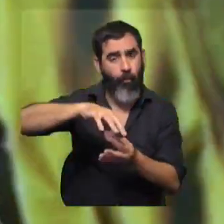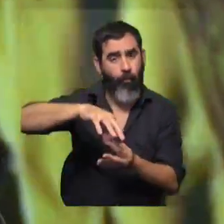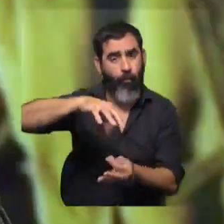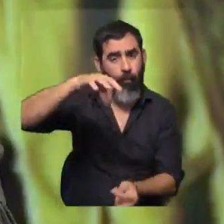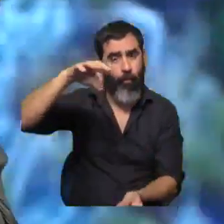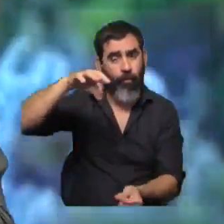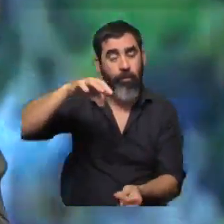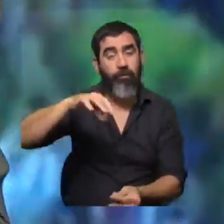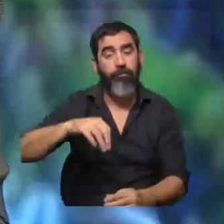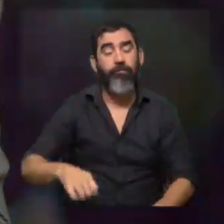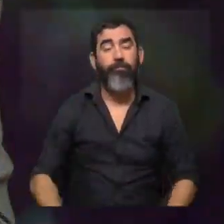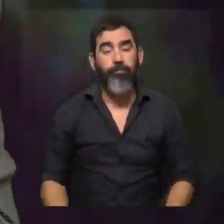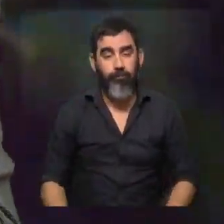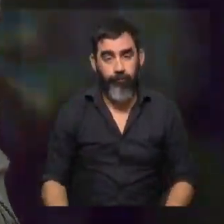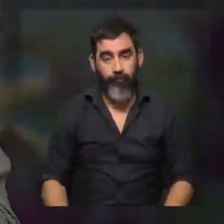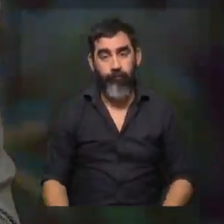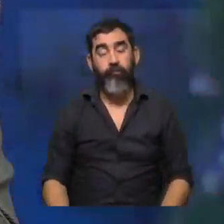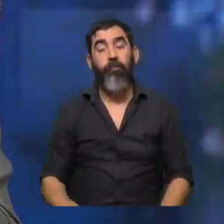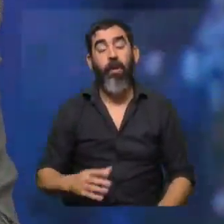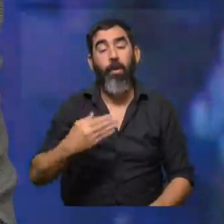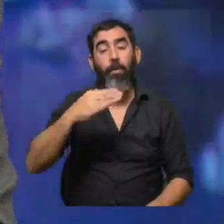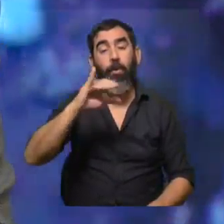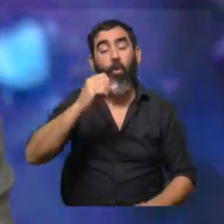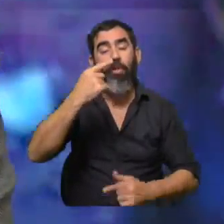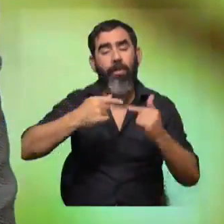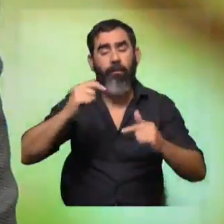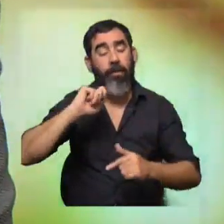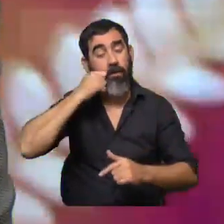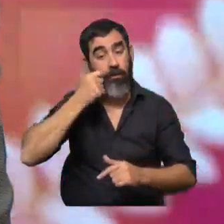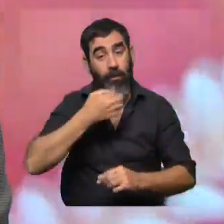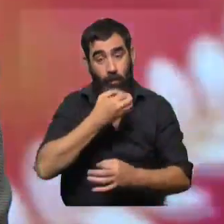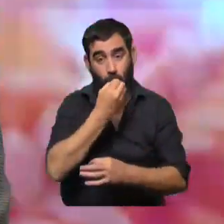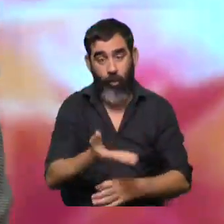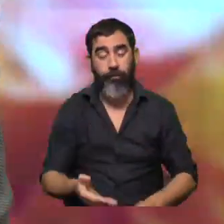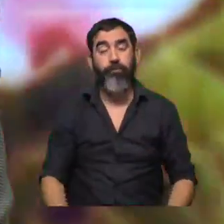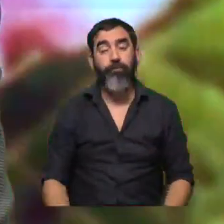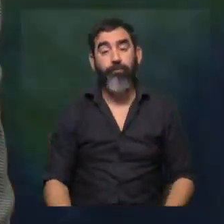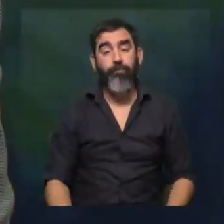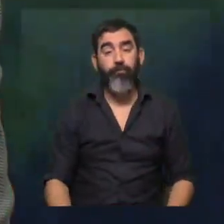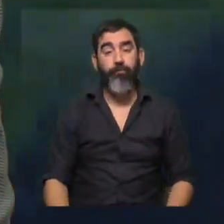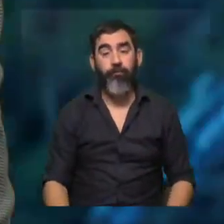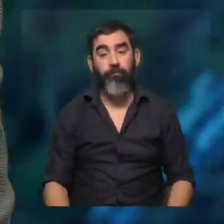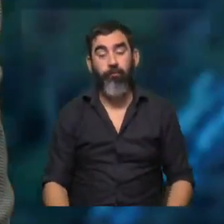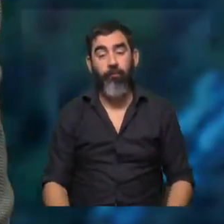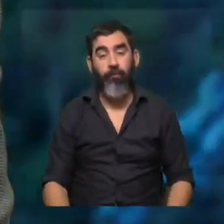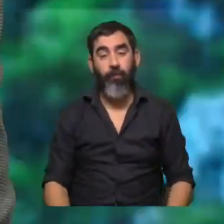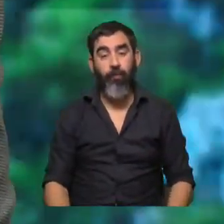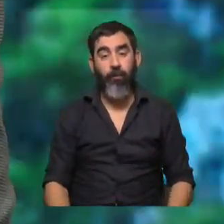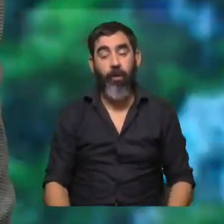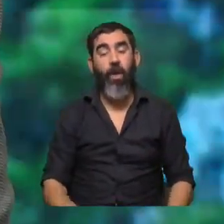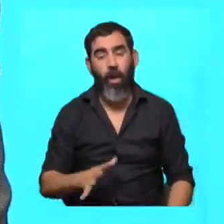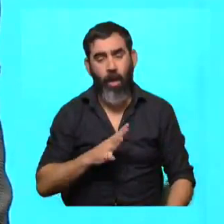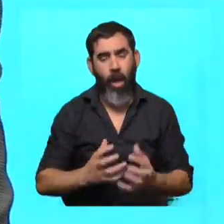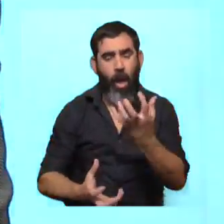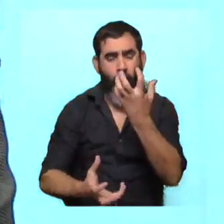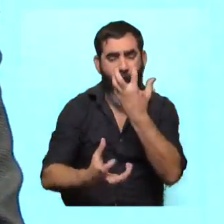y unos cañones sumergidos que generan toda una biodiversidad muy rica, con una fauna muy especial, que hay un documental, no sé si